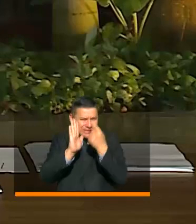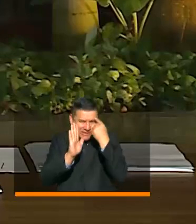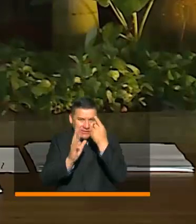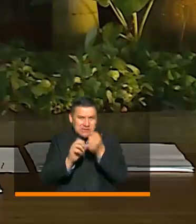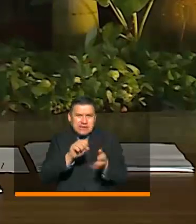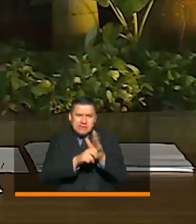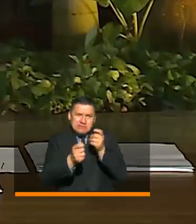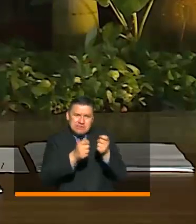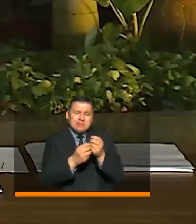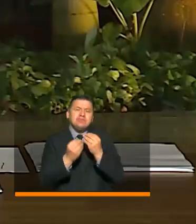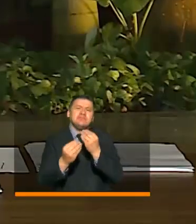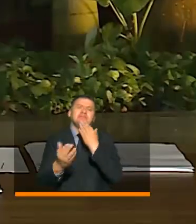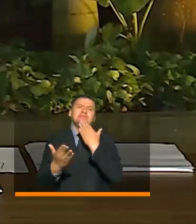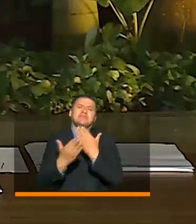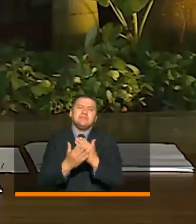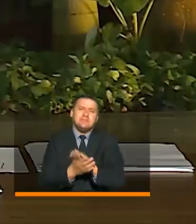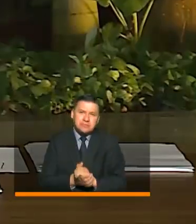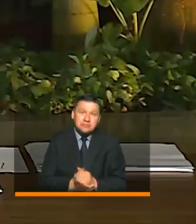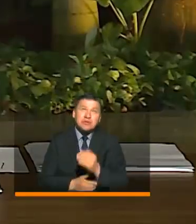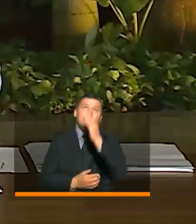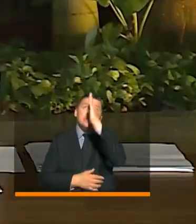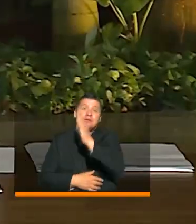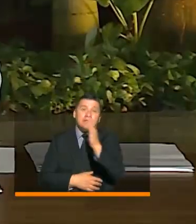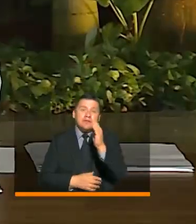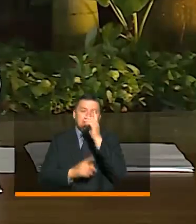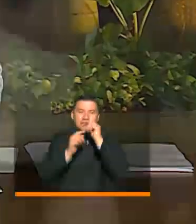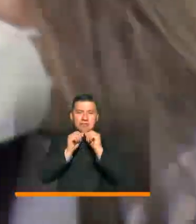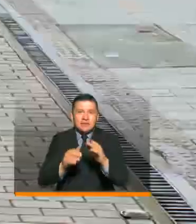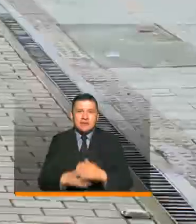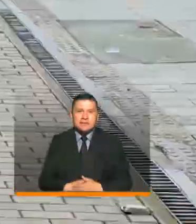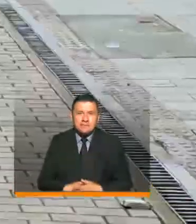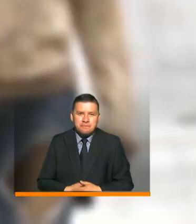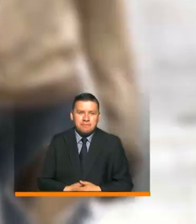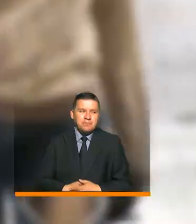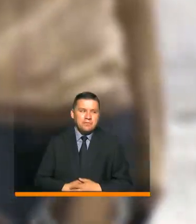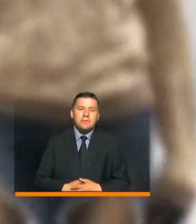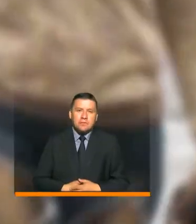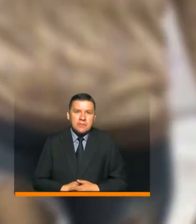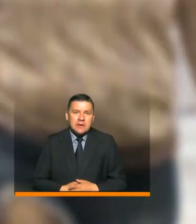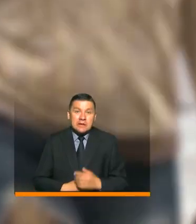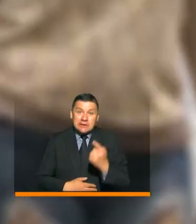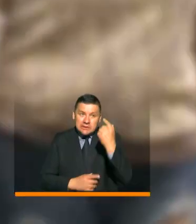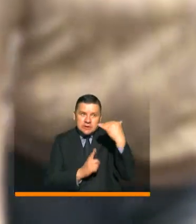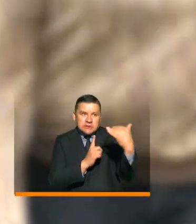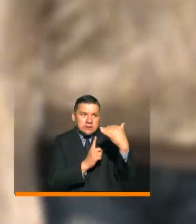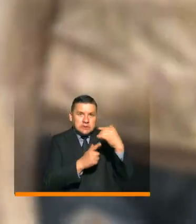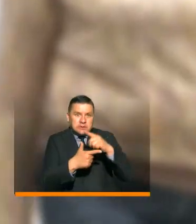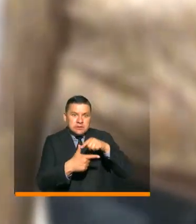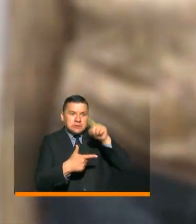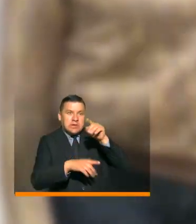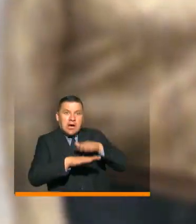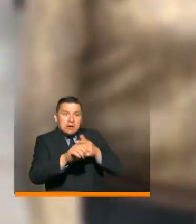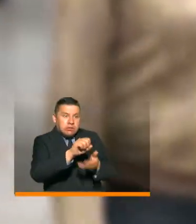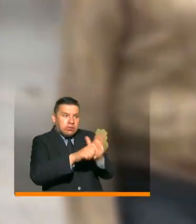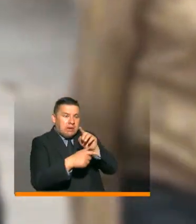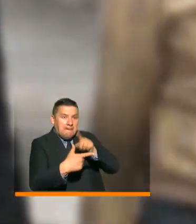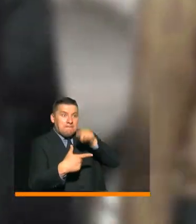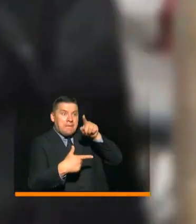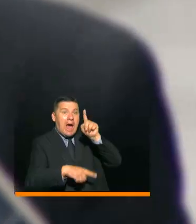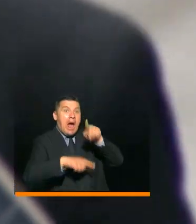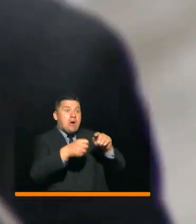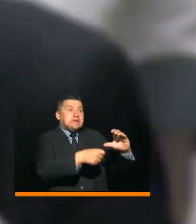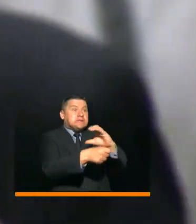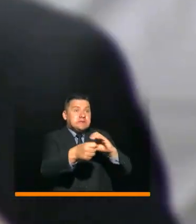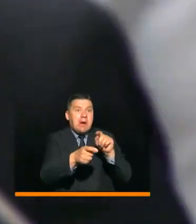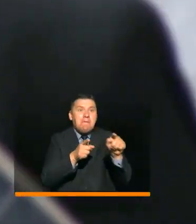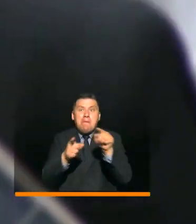el COVID-19. Muchísimas gracias, que Dios los bendiga. El riesgo de crecimiento del COVID-19 en varias